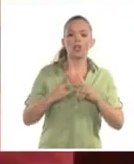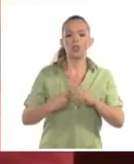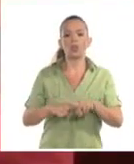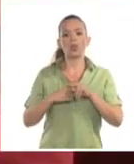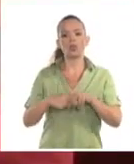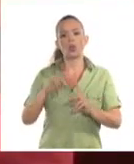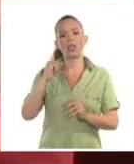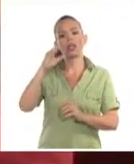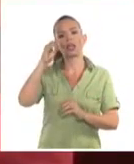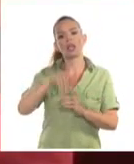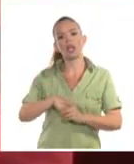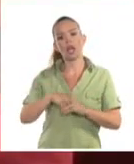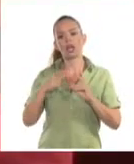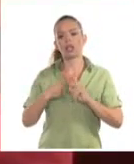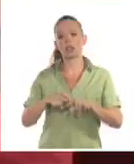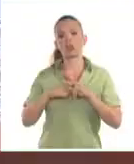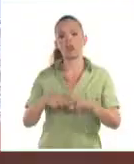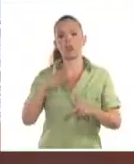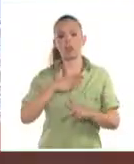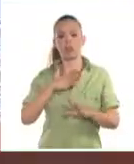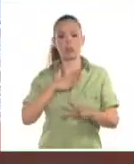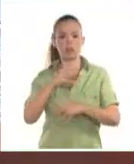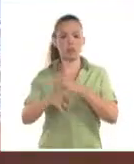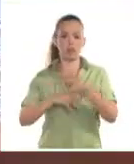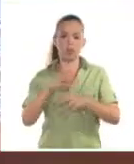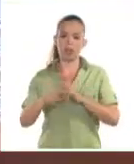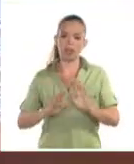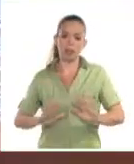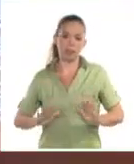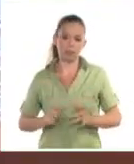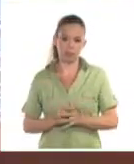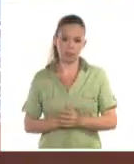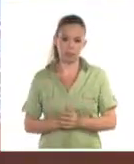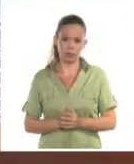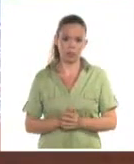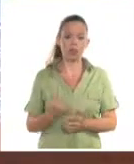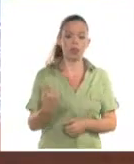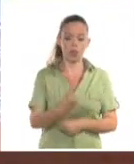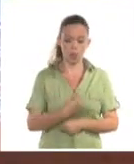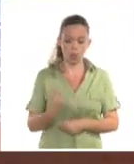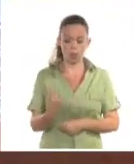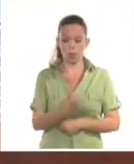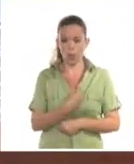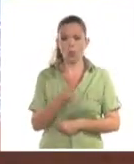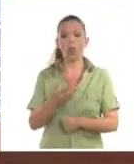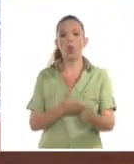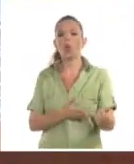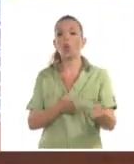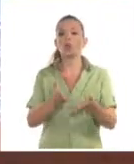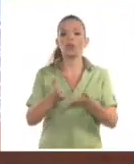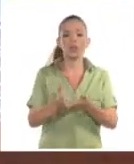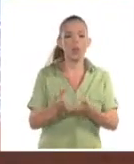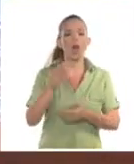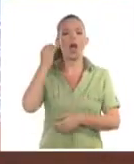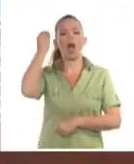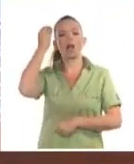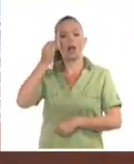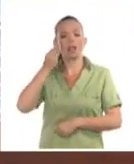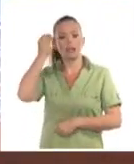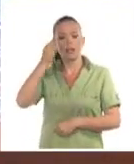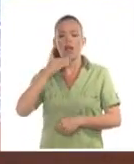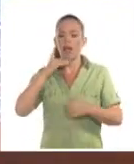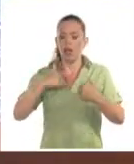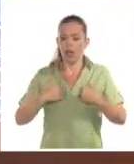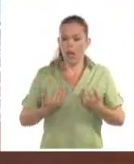nuestros propios problemas nosotros tenemos que con mucho rigor hacer los análisis de cómo van los